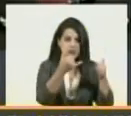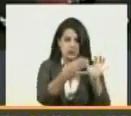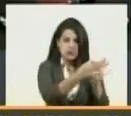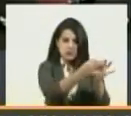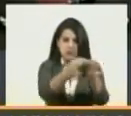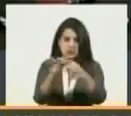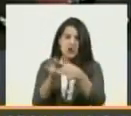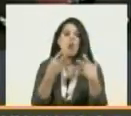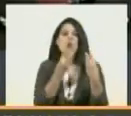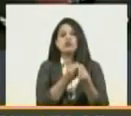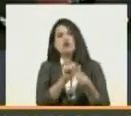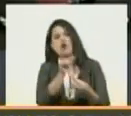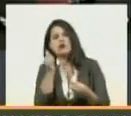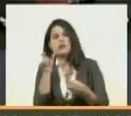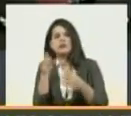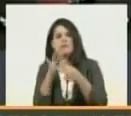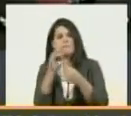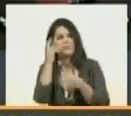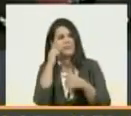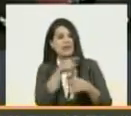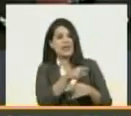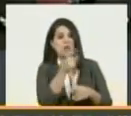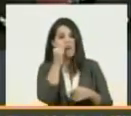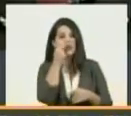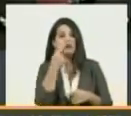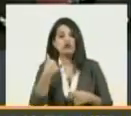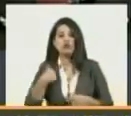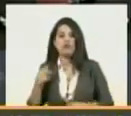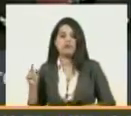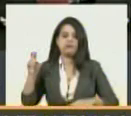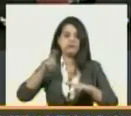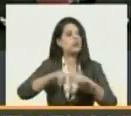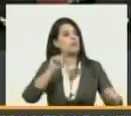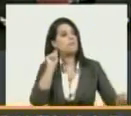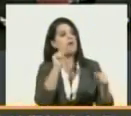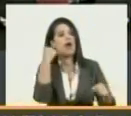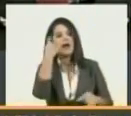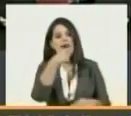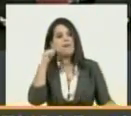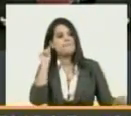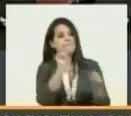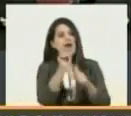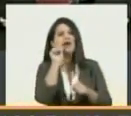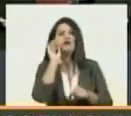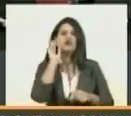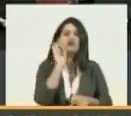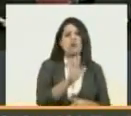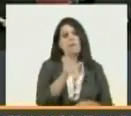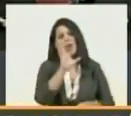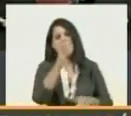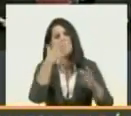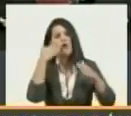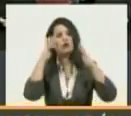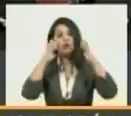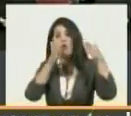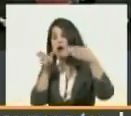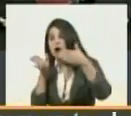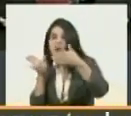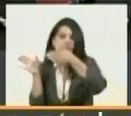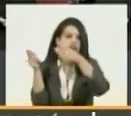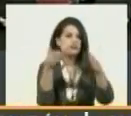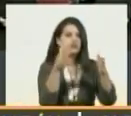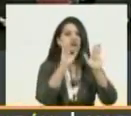conjuntamente con otros de sus colegas, decírselo en su cara. Atienda a su pueblo, canciller de